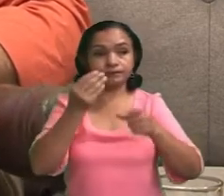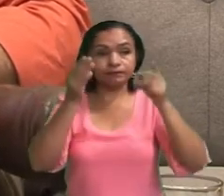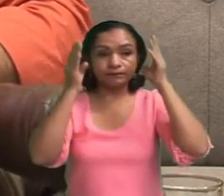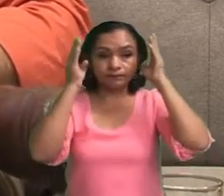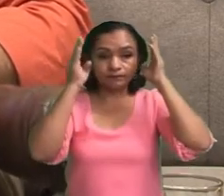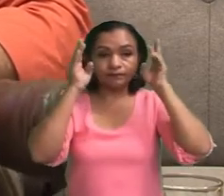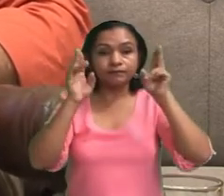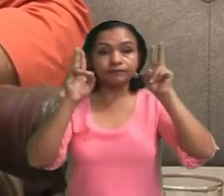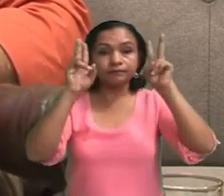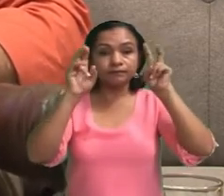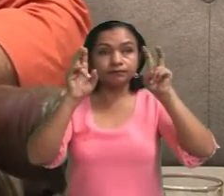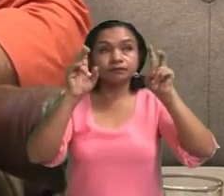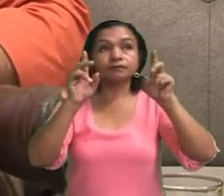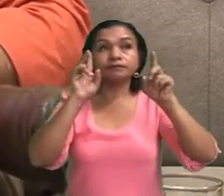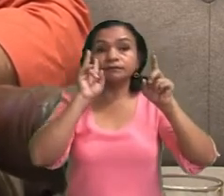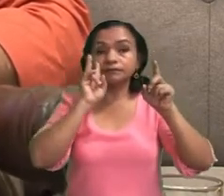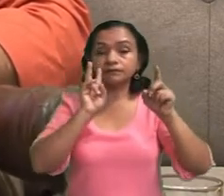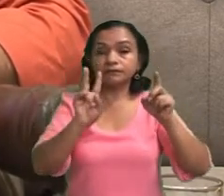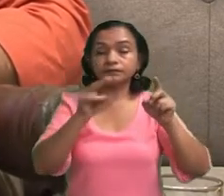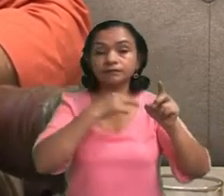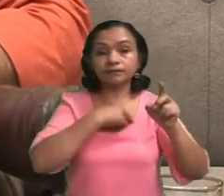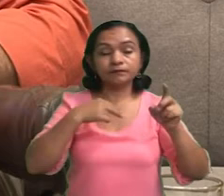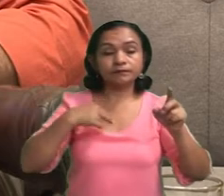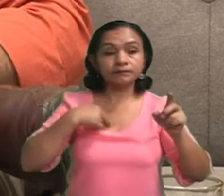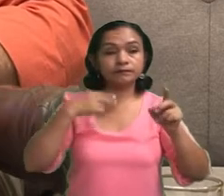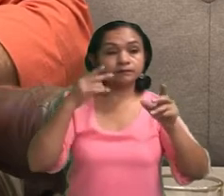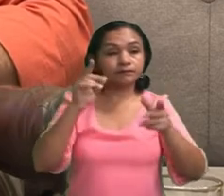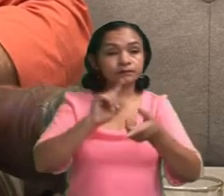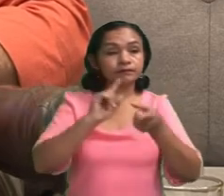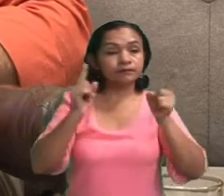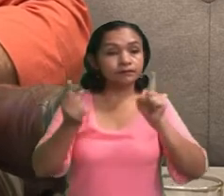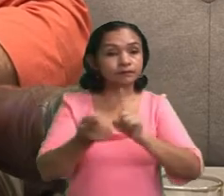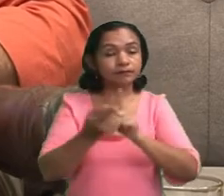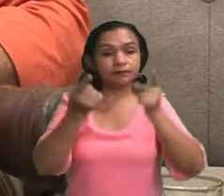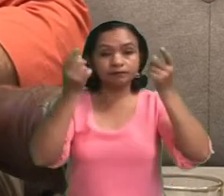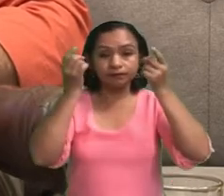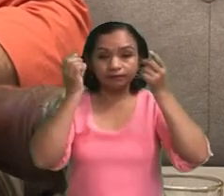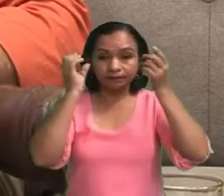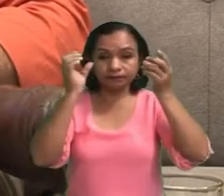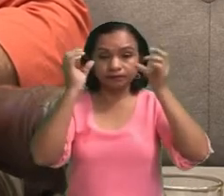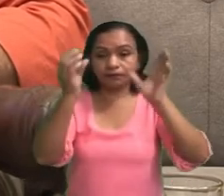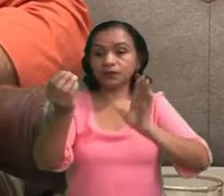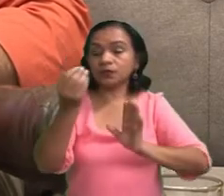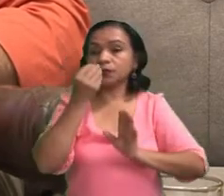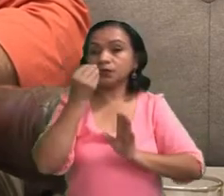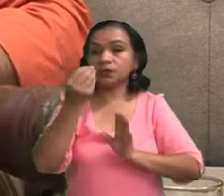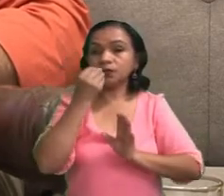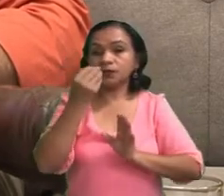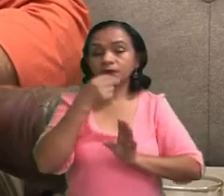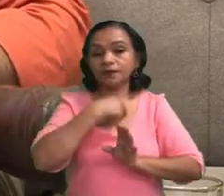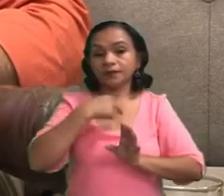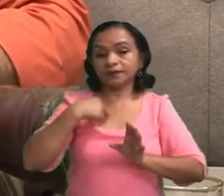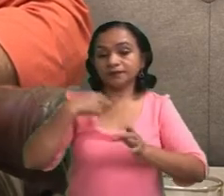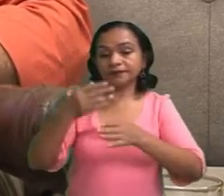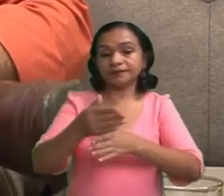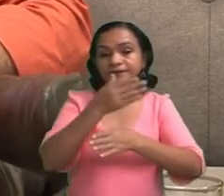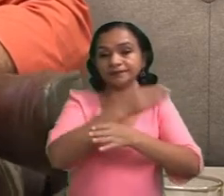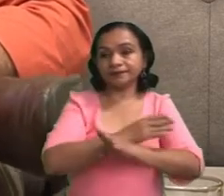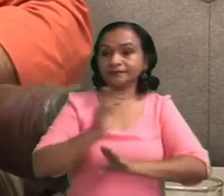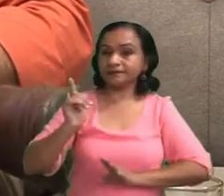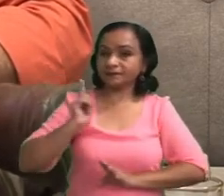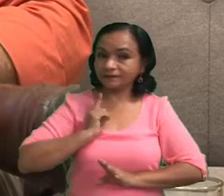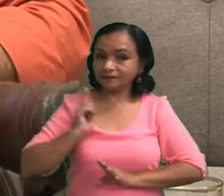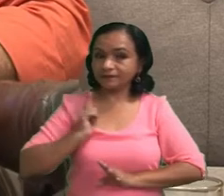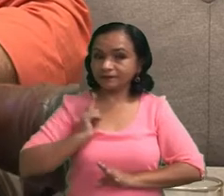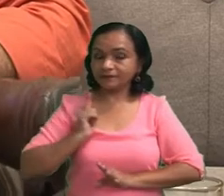tema de recuperar o de rescatar la cultura alimentaria que antes teníamos.